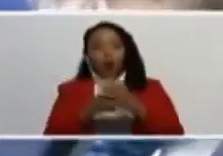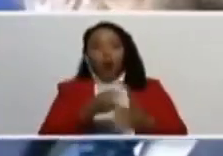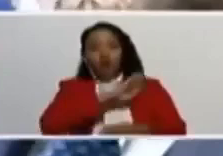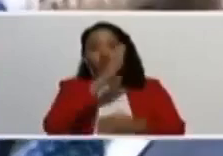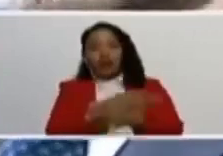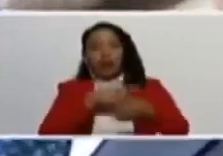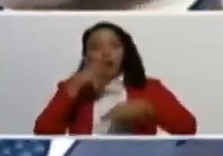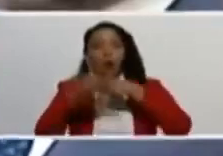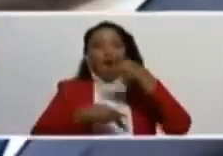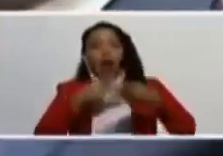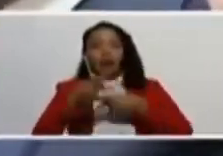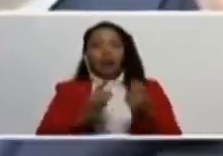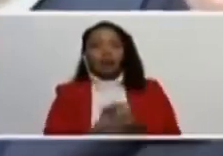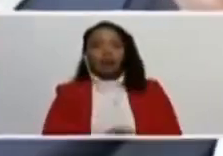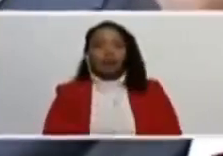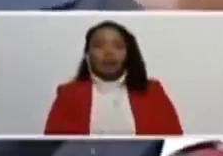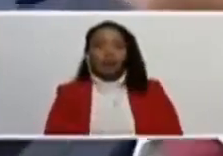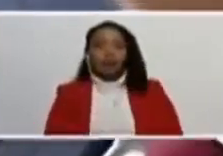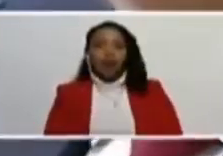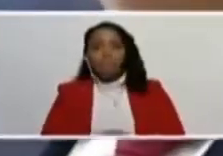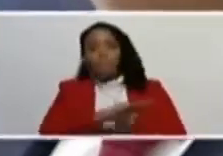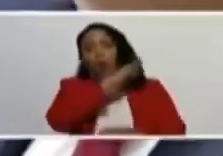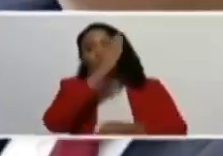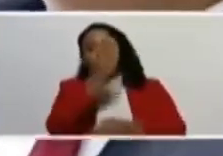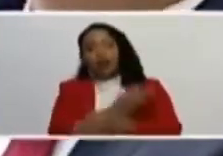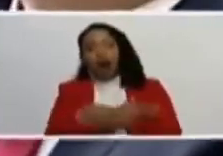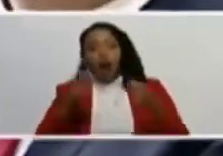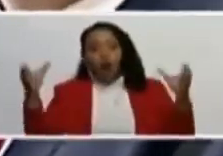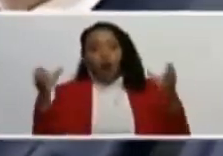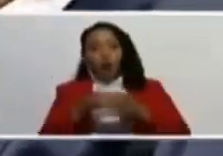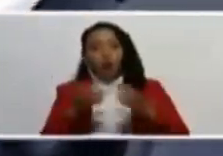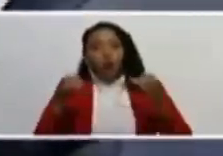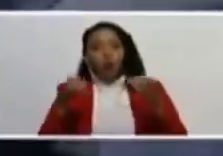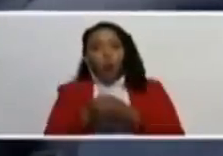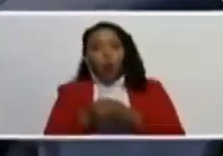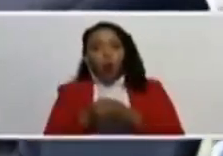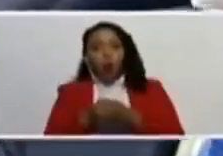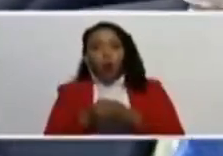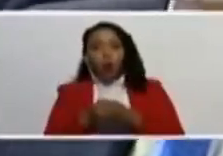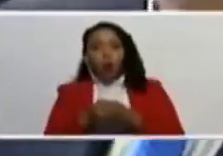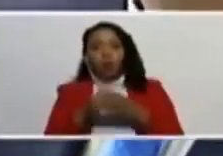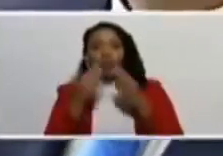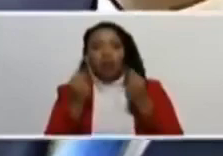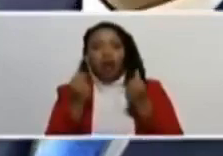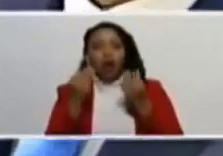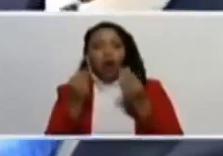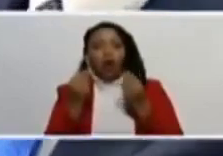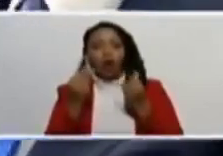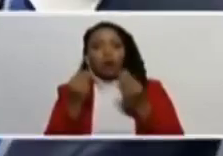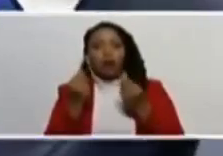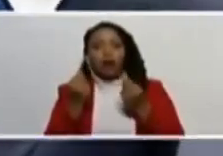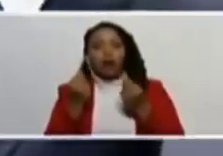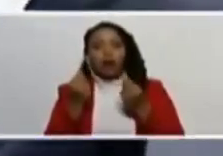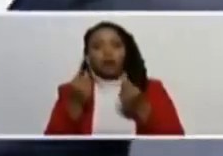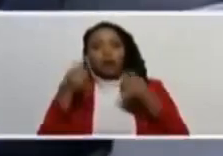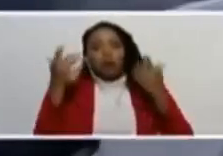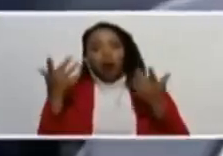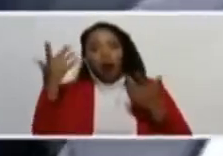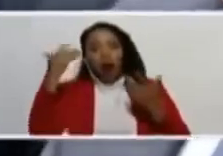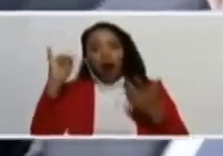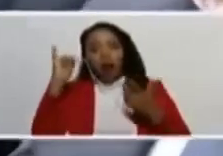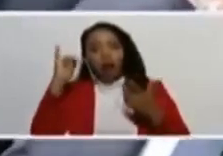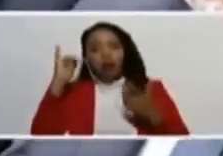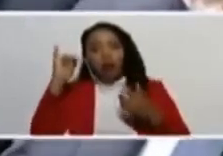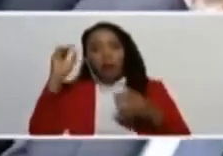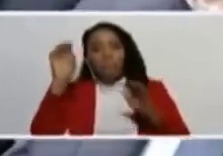políticas de un poderoso bloque de poder económico que le habla al mundo